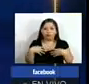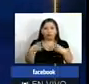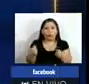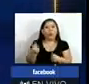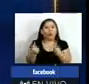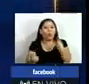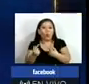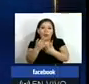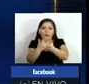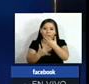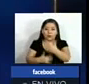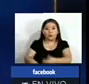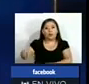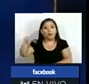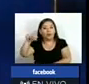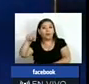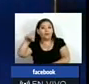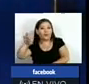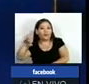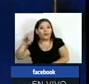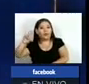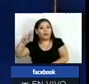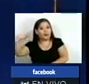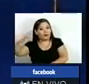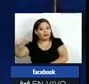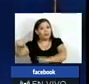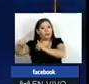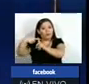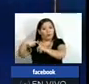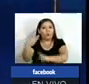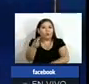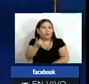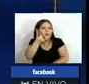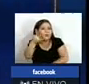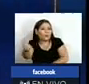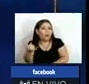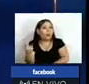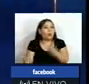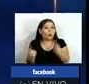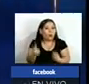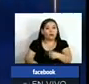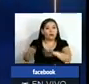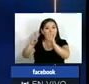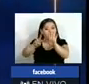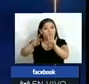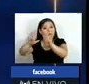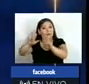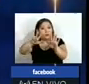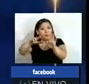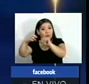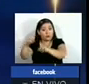tipo de sangre ABRH positivo. Los números telefónicos son